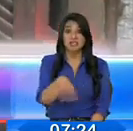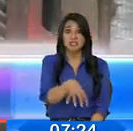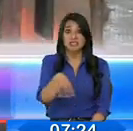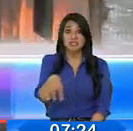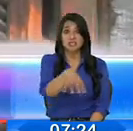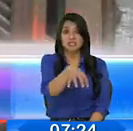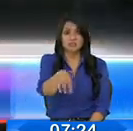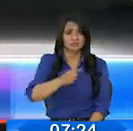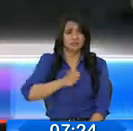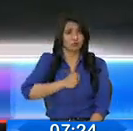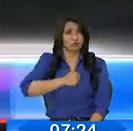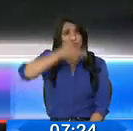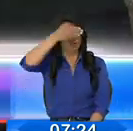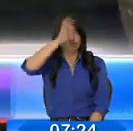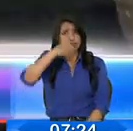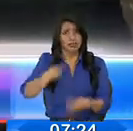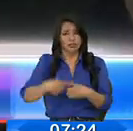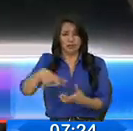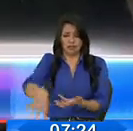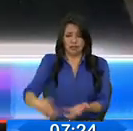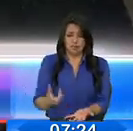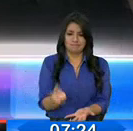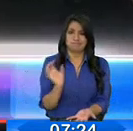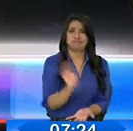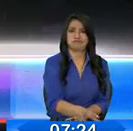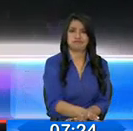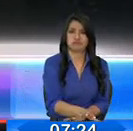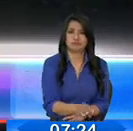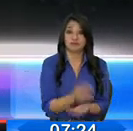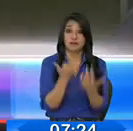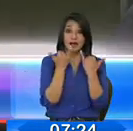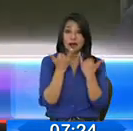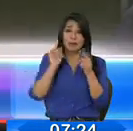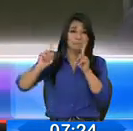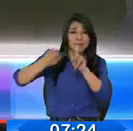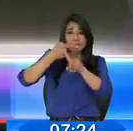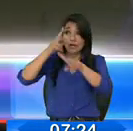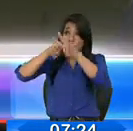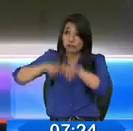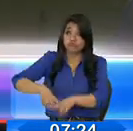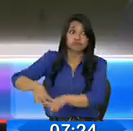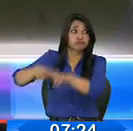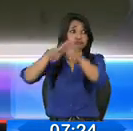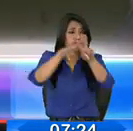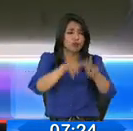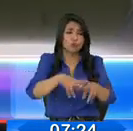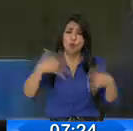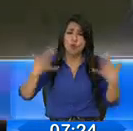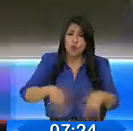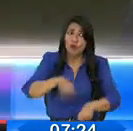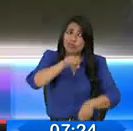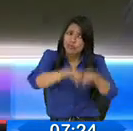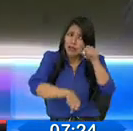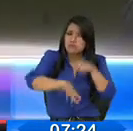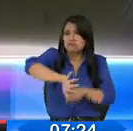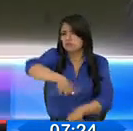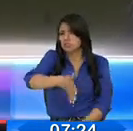forman parte del patrimonio cultural de la humanidad. En una primera revisión hemos constatado que los daños ascienden más o menos a